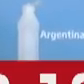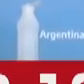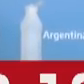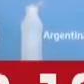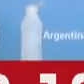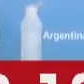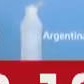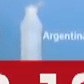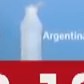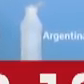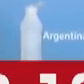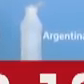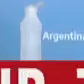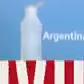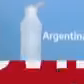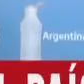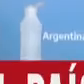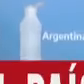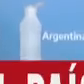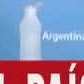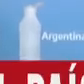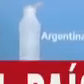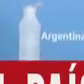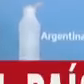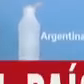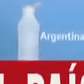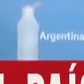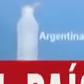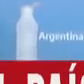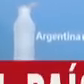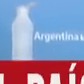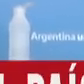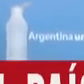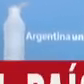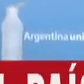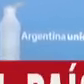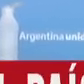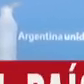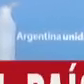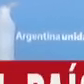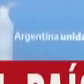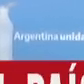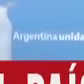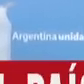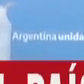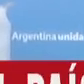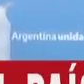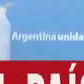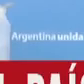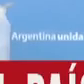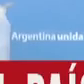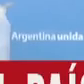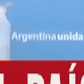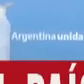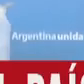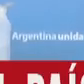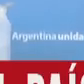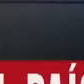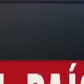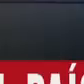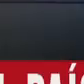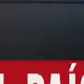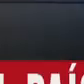de la nación, del área de salud, y lo que me decían es que, por lo menos en la Ciudad de Buenos Aires, lo que están viendo